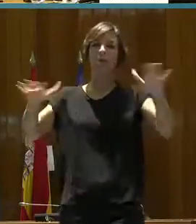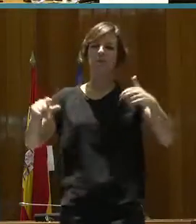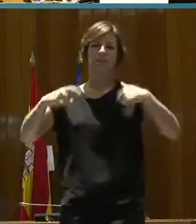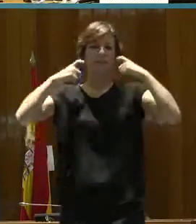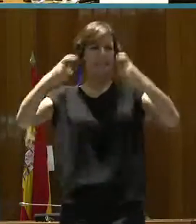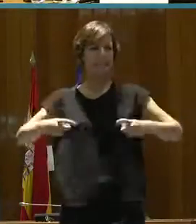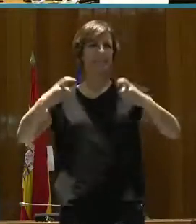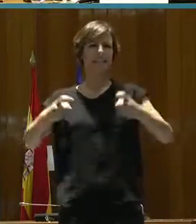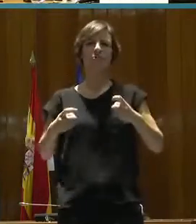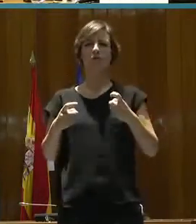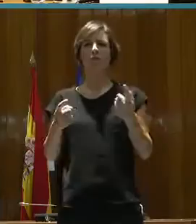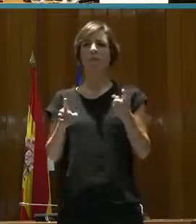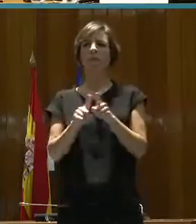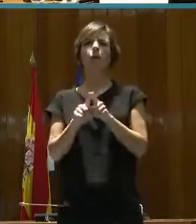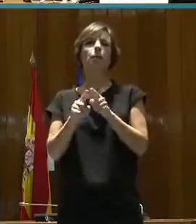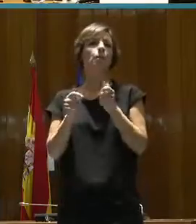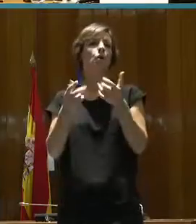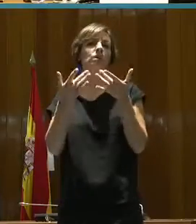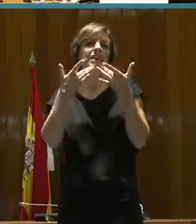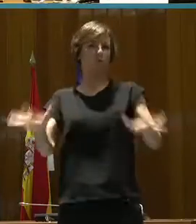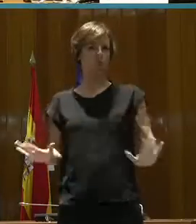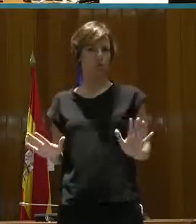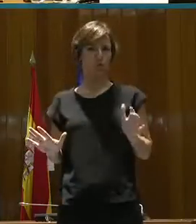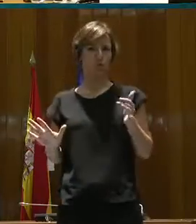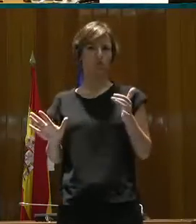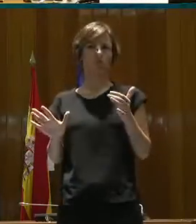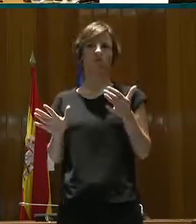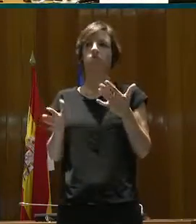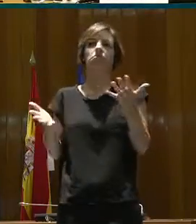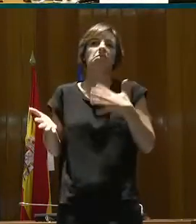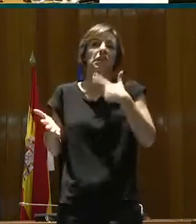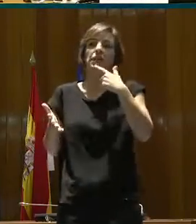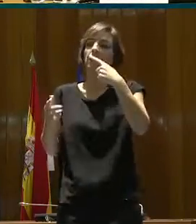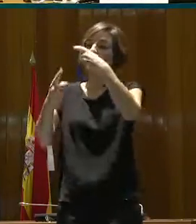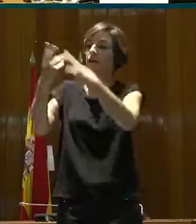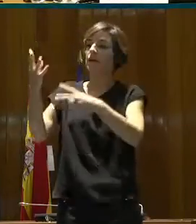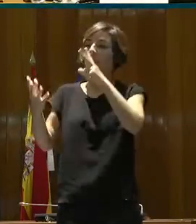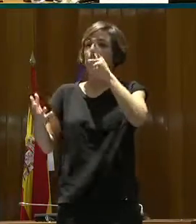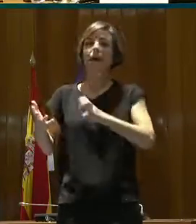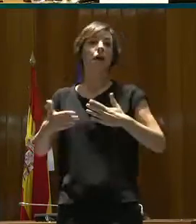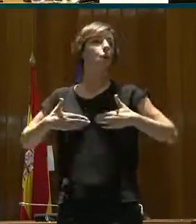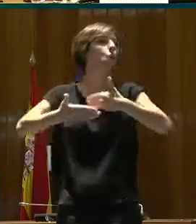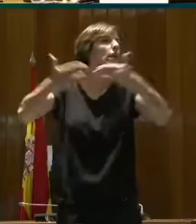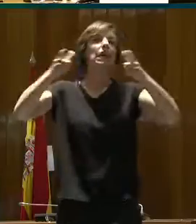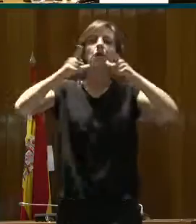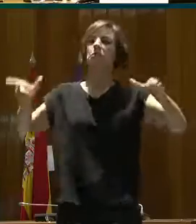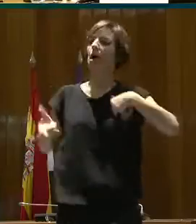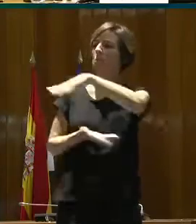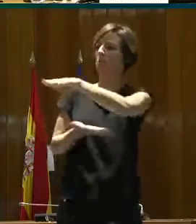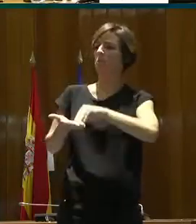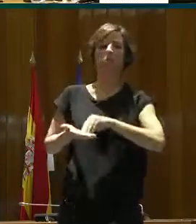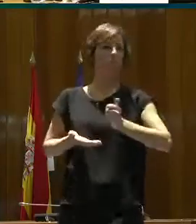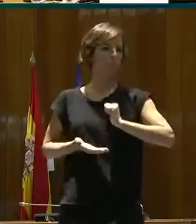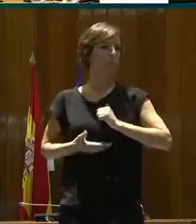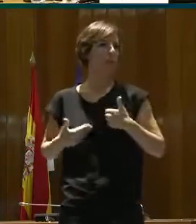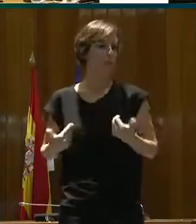hacer una obra de tipo neutro que pueda ser utilizada en principio por cualquier lingüista o por cualquier